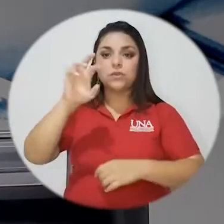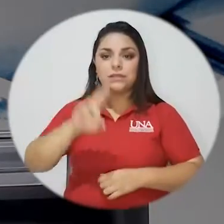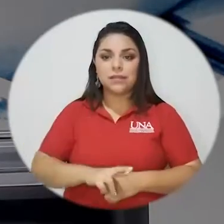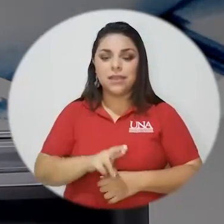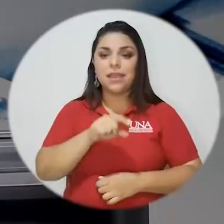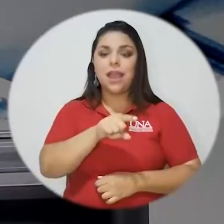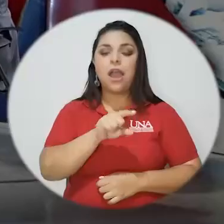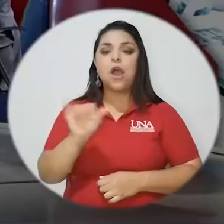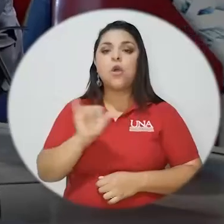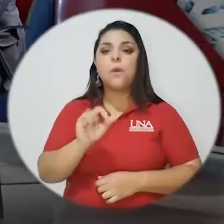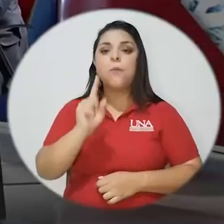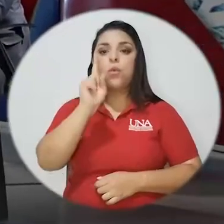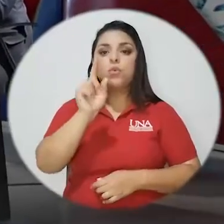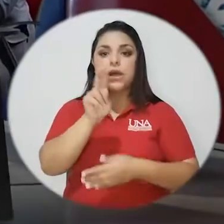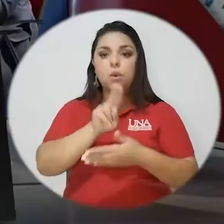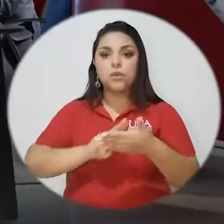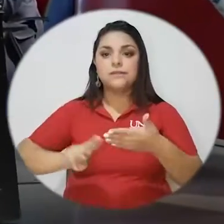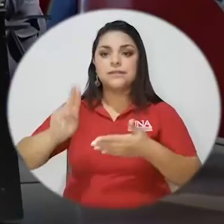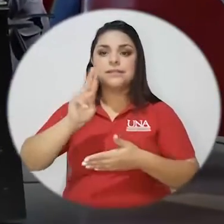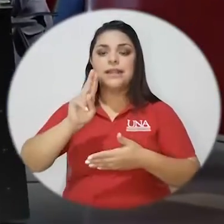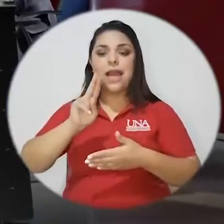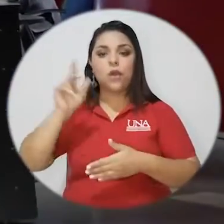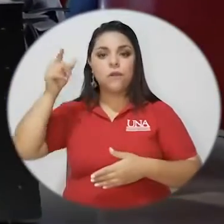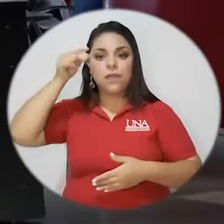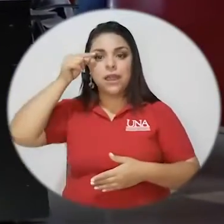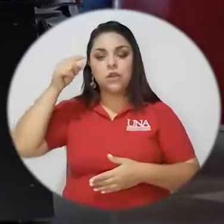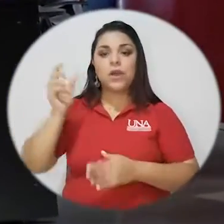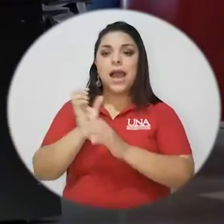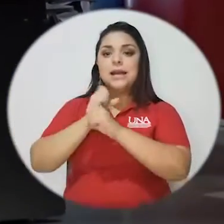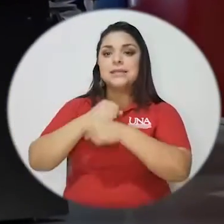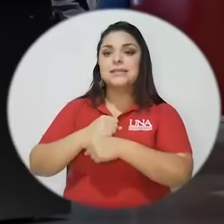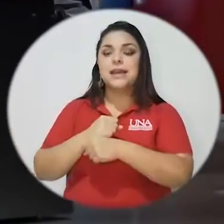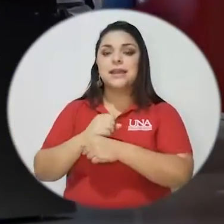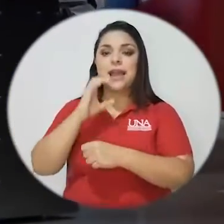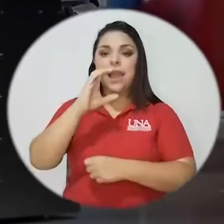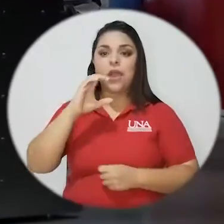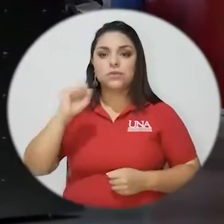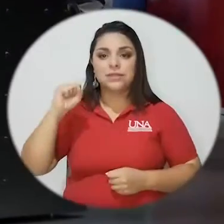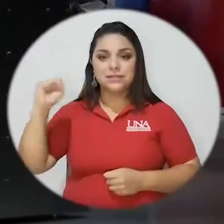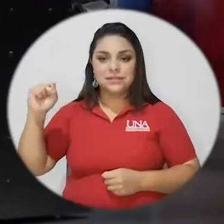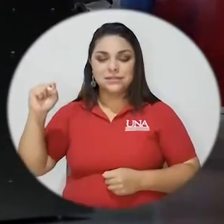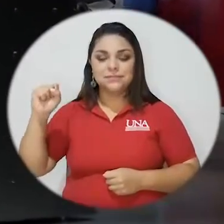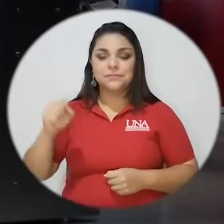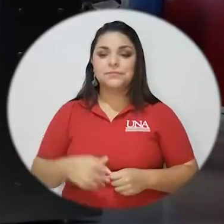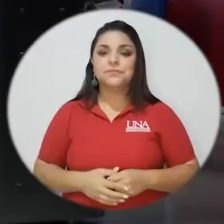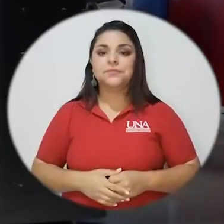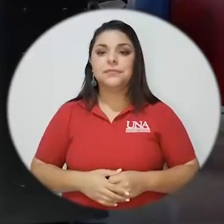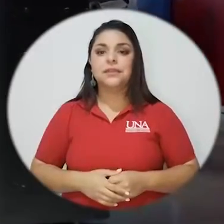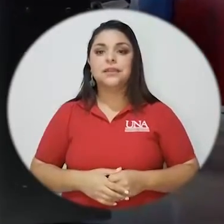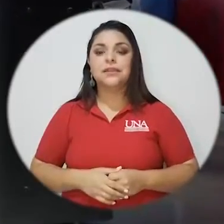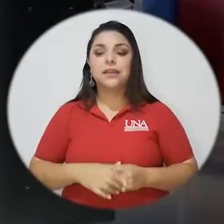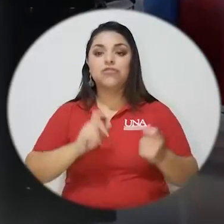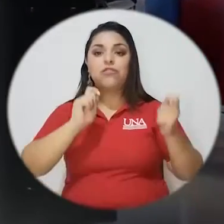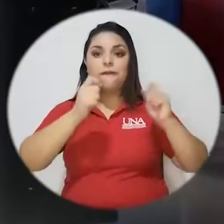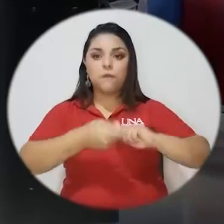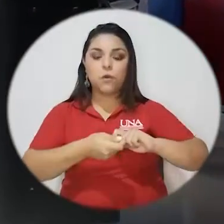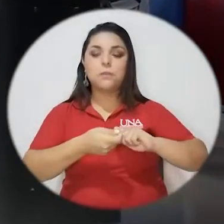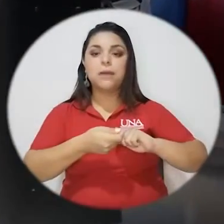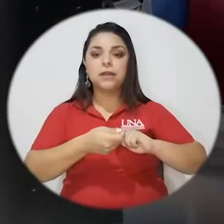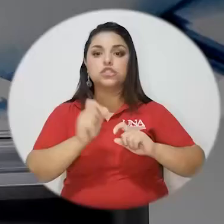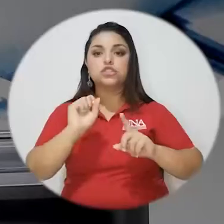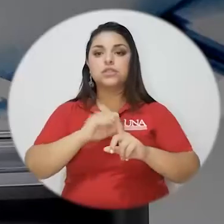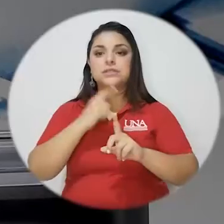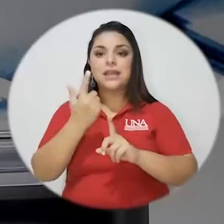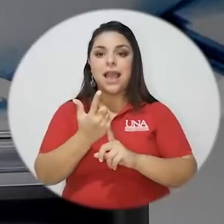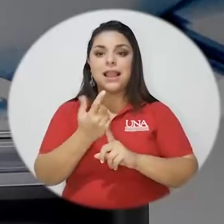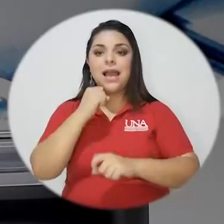de Costa Rica como una universidad estatal, la creación de la Caja Costarricense del Seguro Social, la